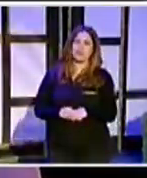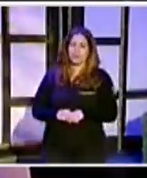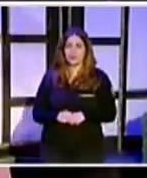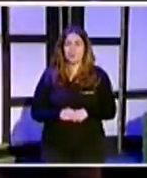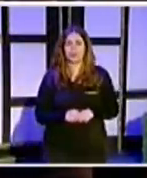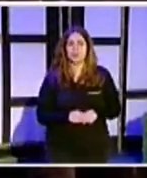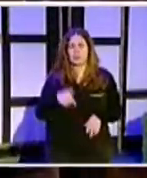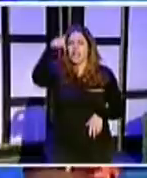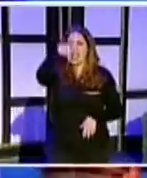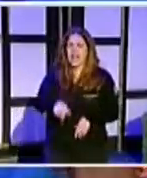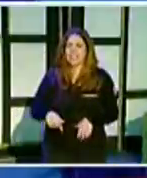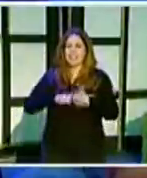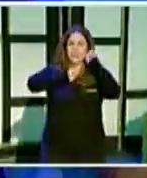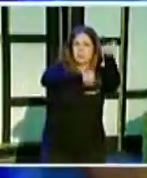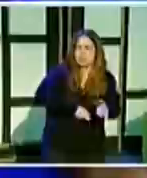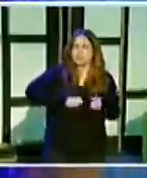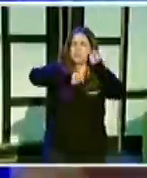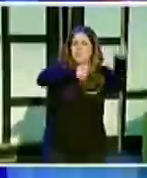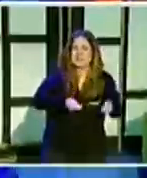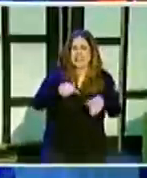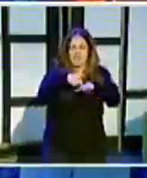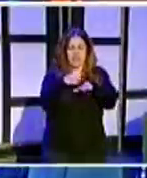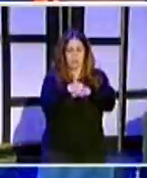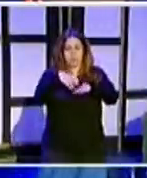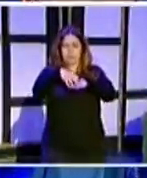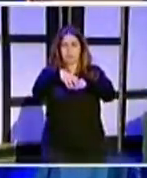De tanto picar en las manos no salieron ampollas.